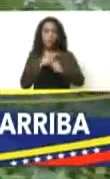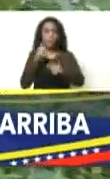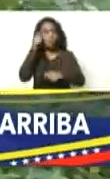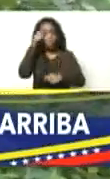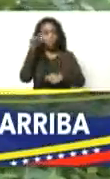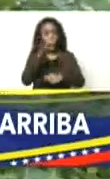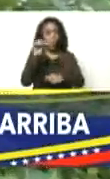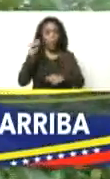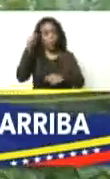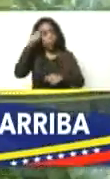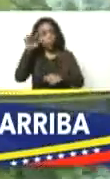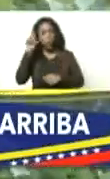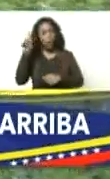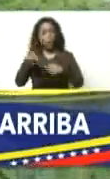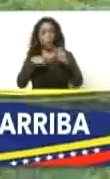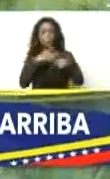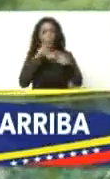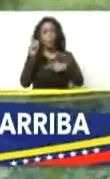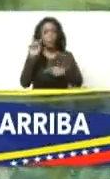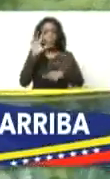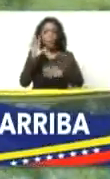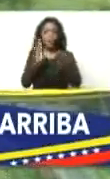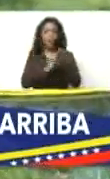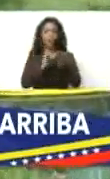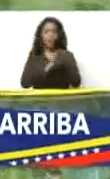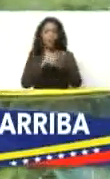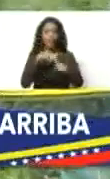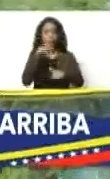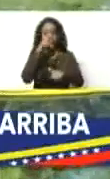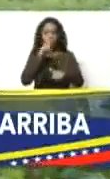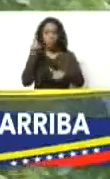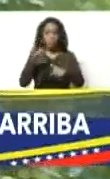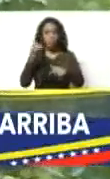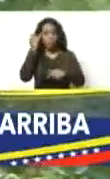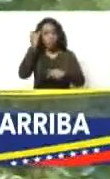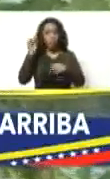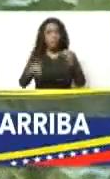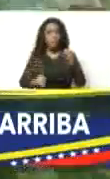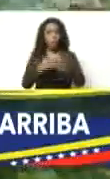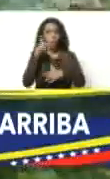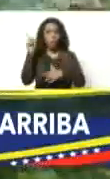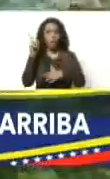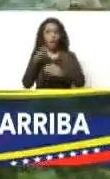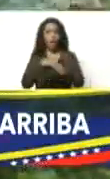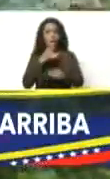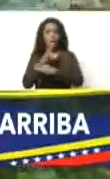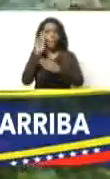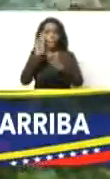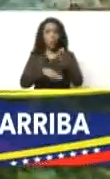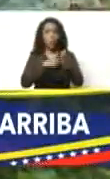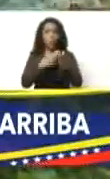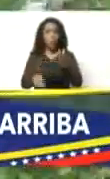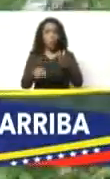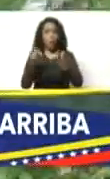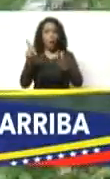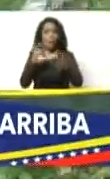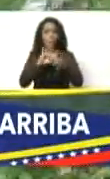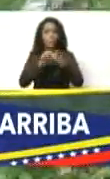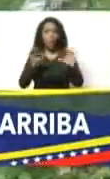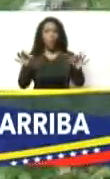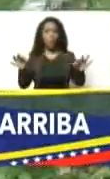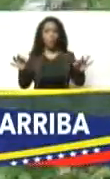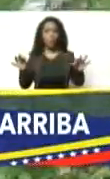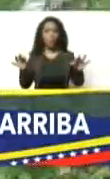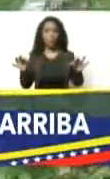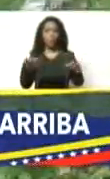pueblo. Se produce tres veces al año y la idea fundamental es aquí ir eliminando paulativamente la cadena de